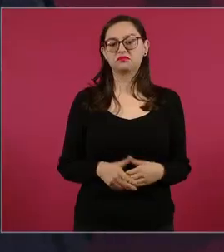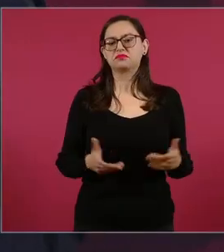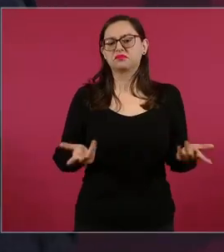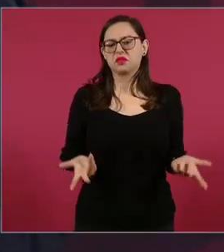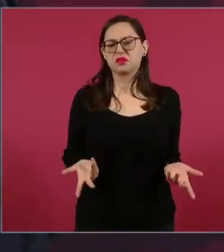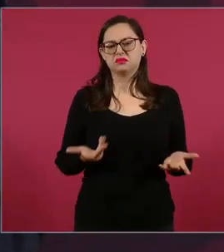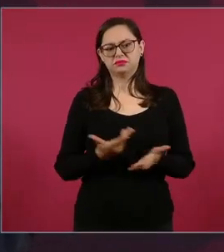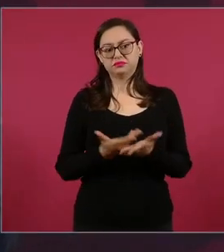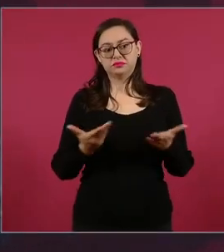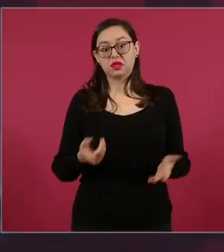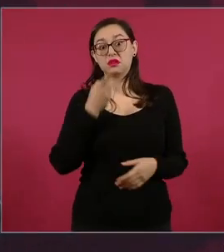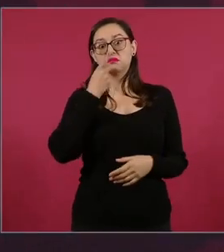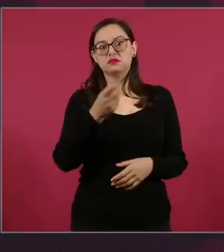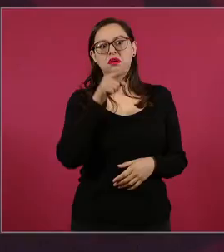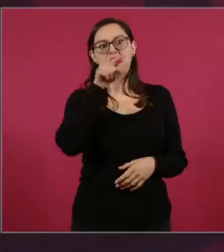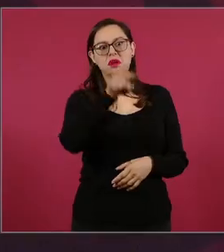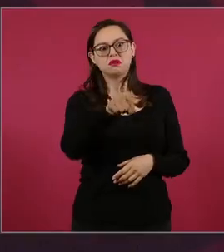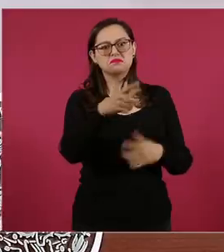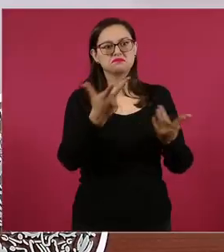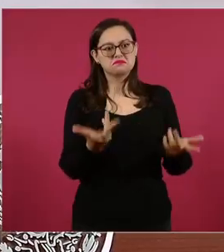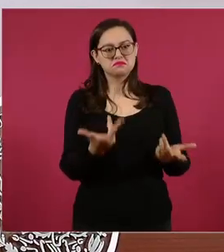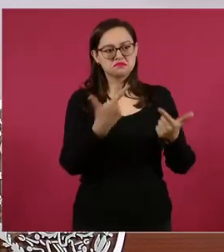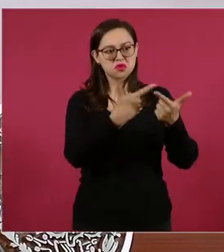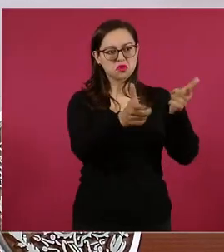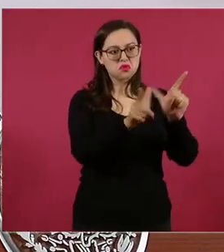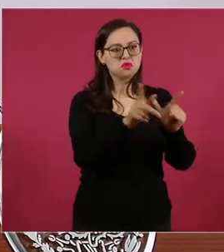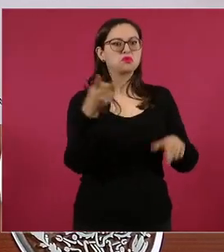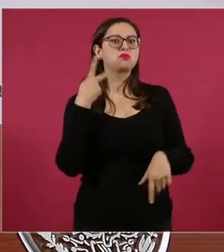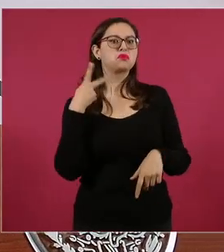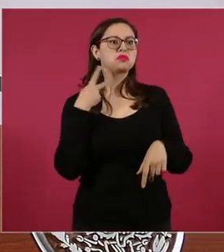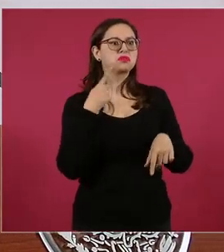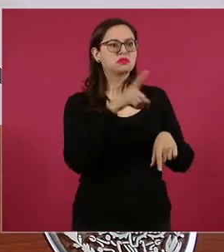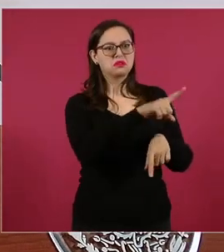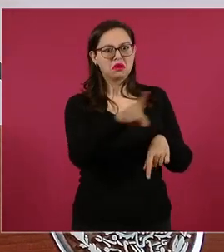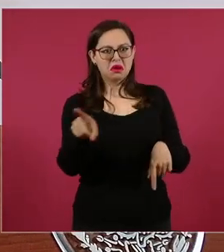supuesta sobrerepresentación, la Constitución es muy clara.